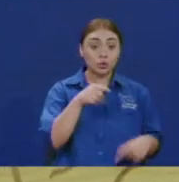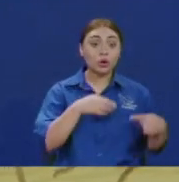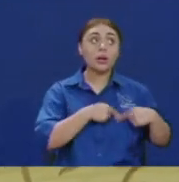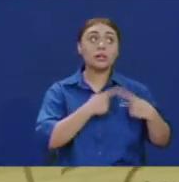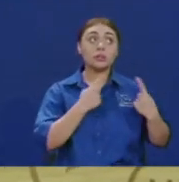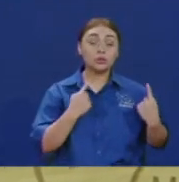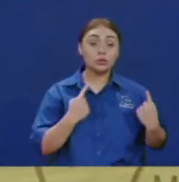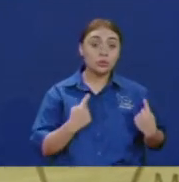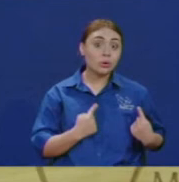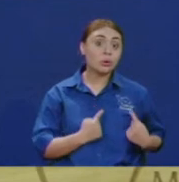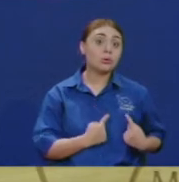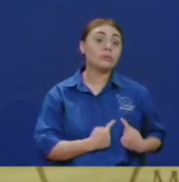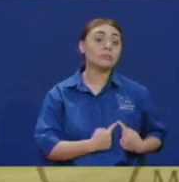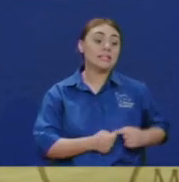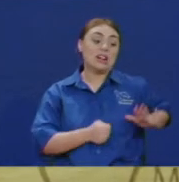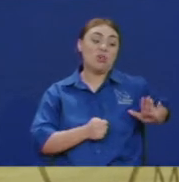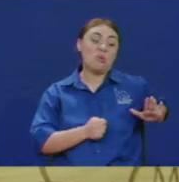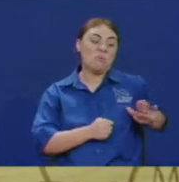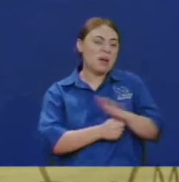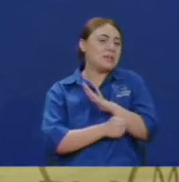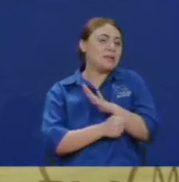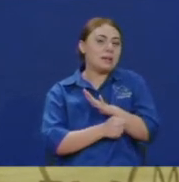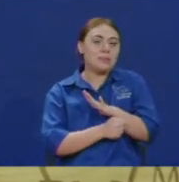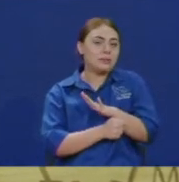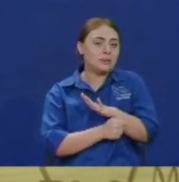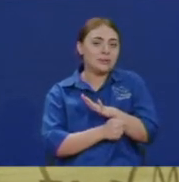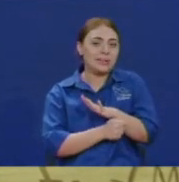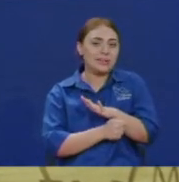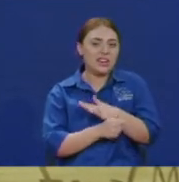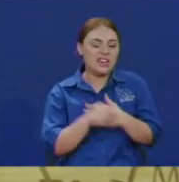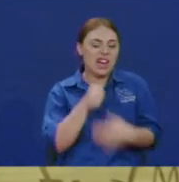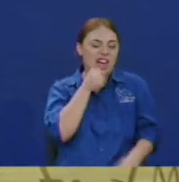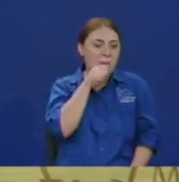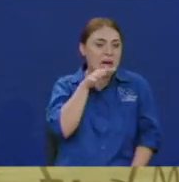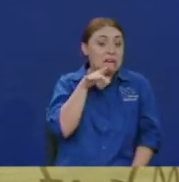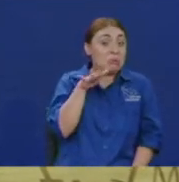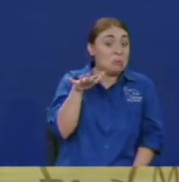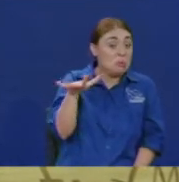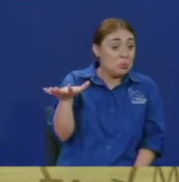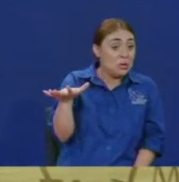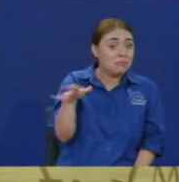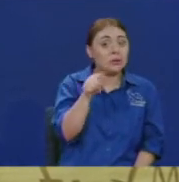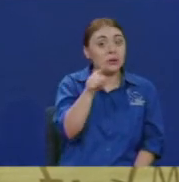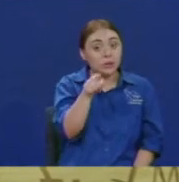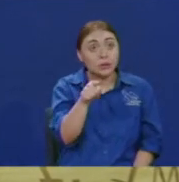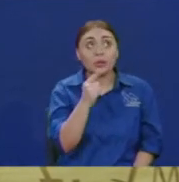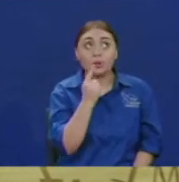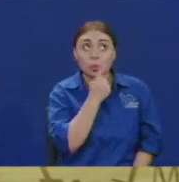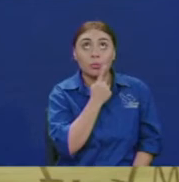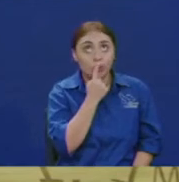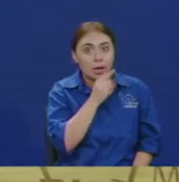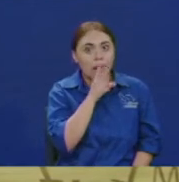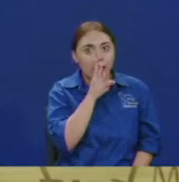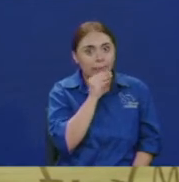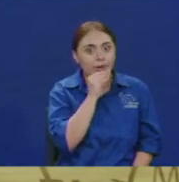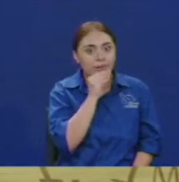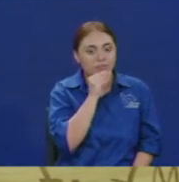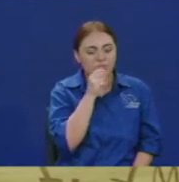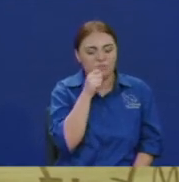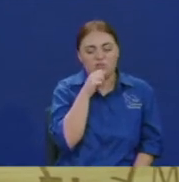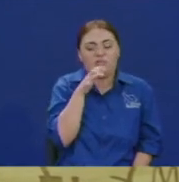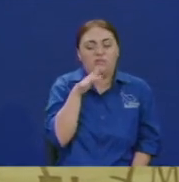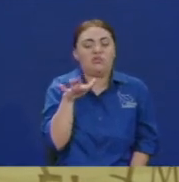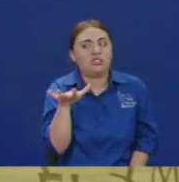habla la boca. Entonces, cuando usted oye a una persona que solo palabras ponerias tiene, ahí está